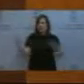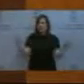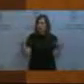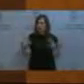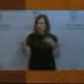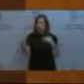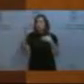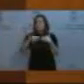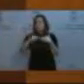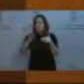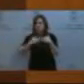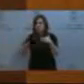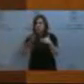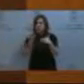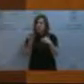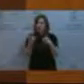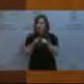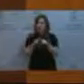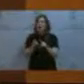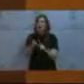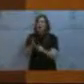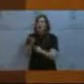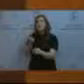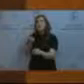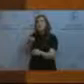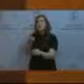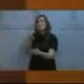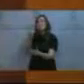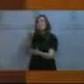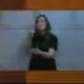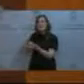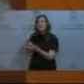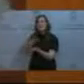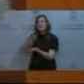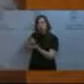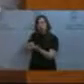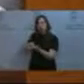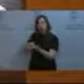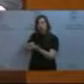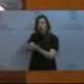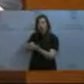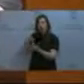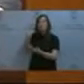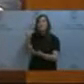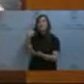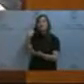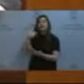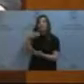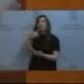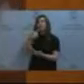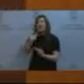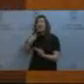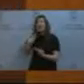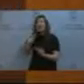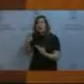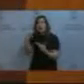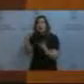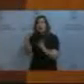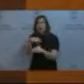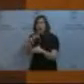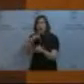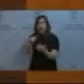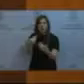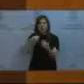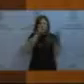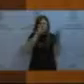al menos las prestaciones que miserablemente, y se lo digo claramente, se lo han negado por no reconocer su responsabilidad desde